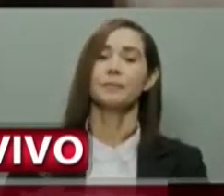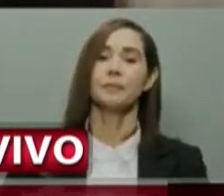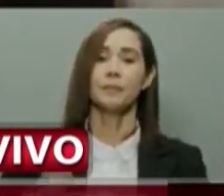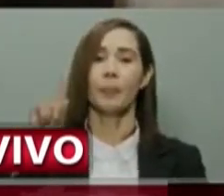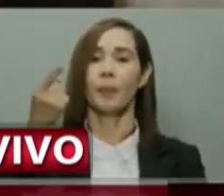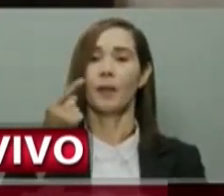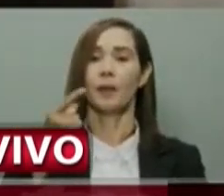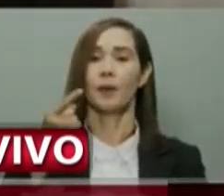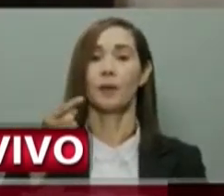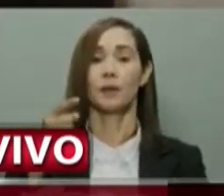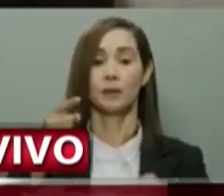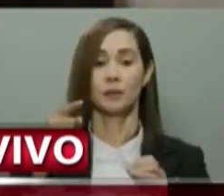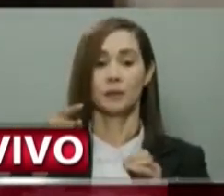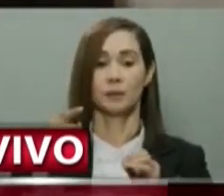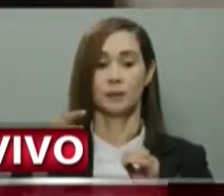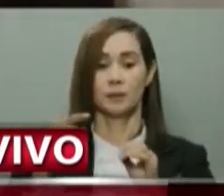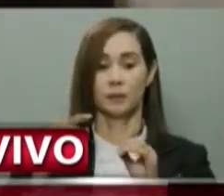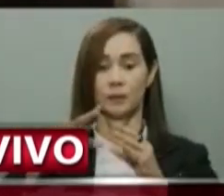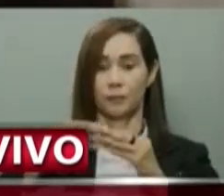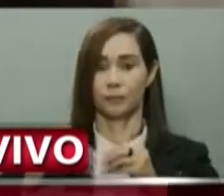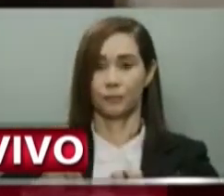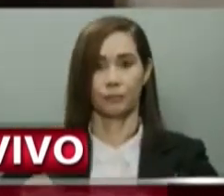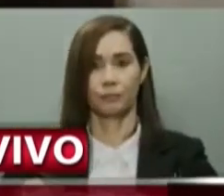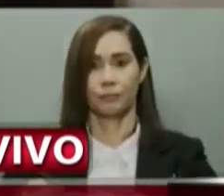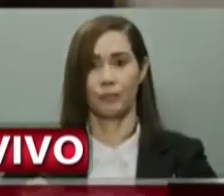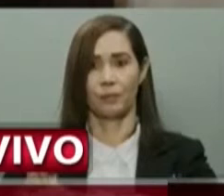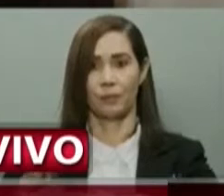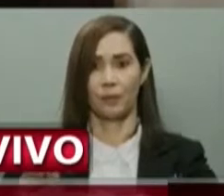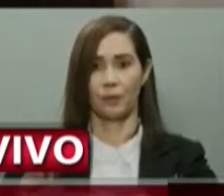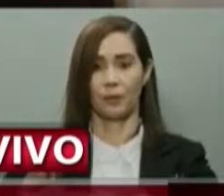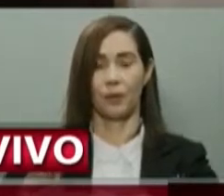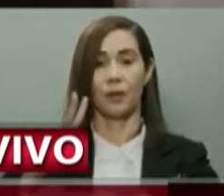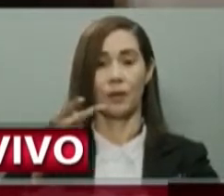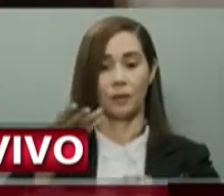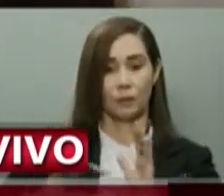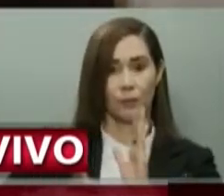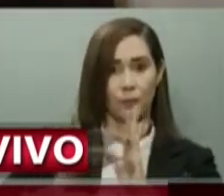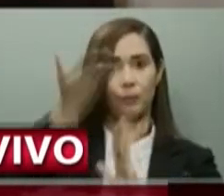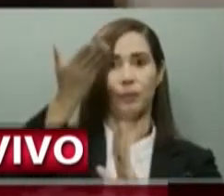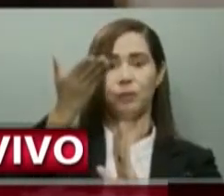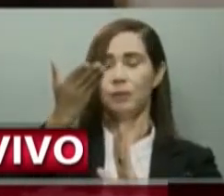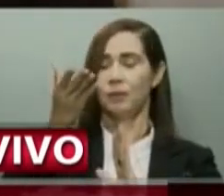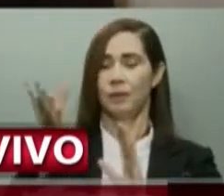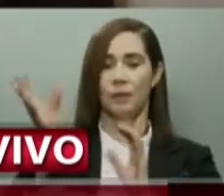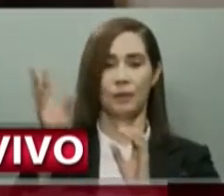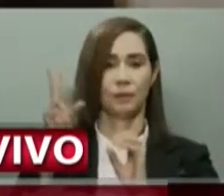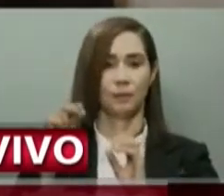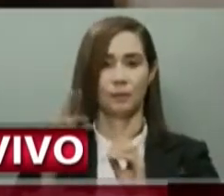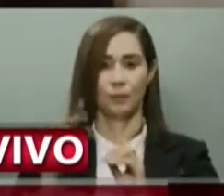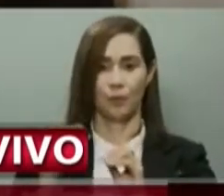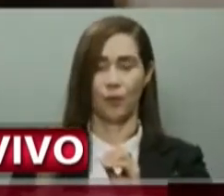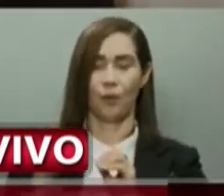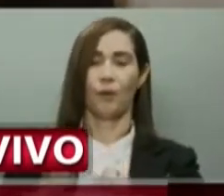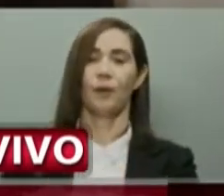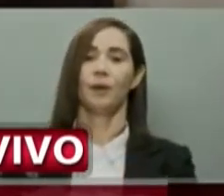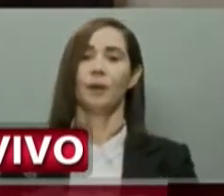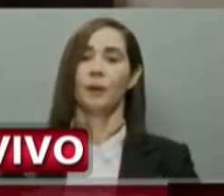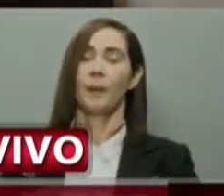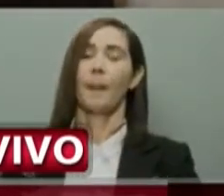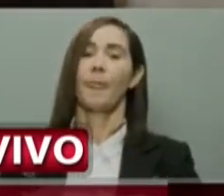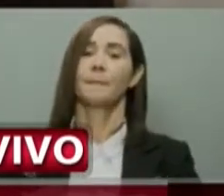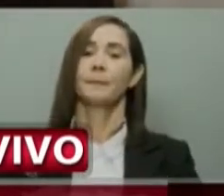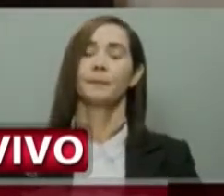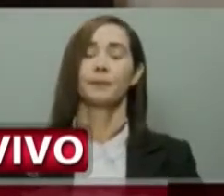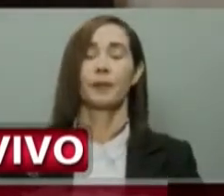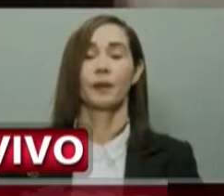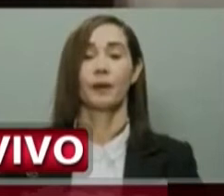Primero, que no haya escasez, como lo está viendo en otros países, y segundo, que no suban de precio porque están subieron los fertilizantes,